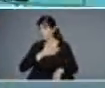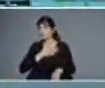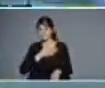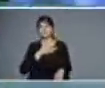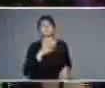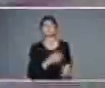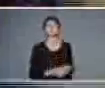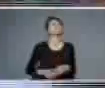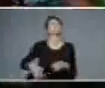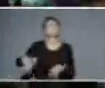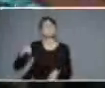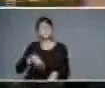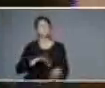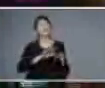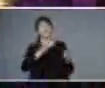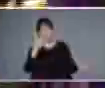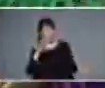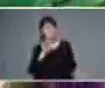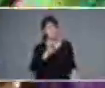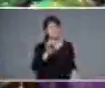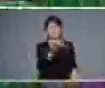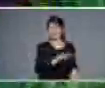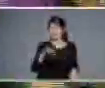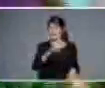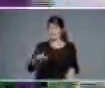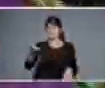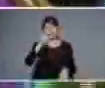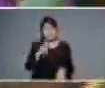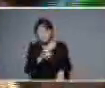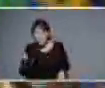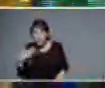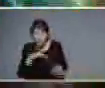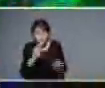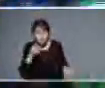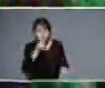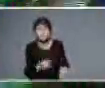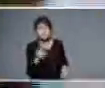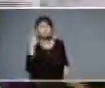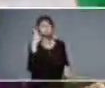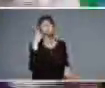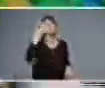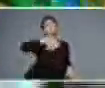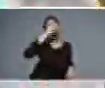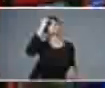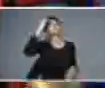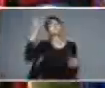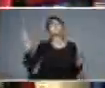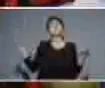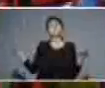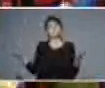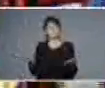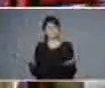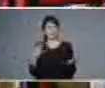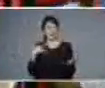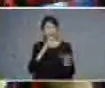días son afortunadas son las Islas s o no ver qué es lo que piensa el pueblo gran